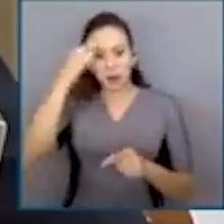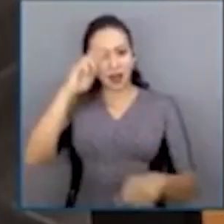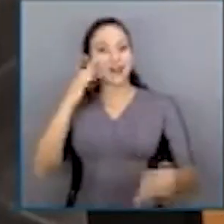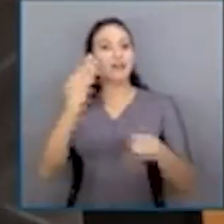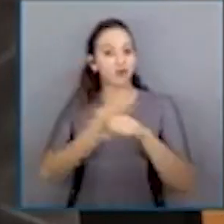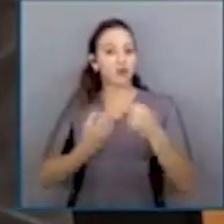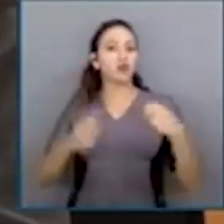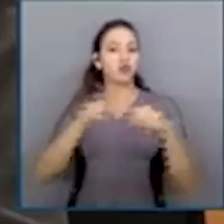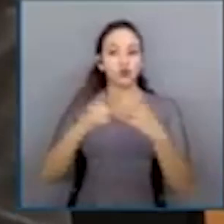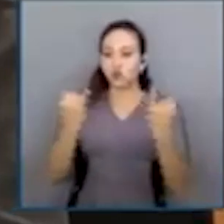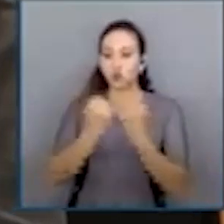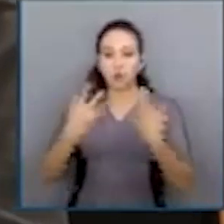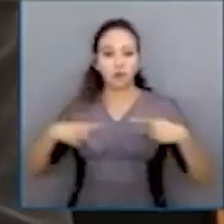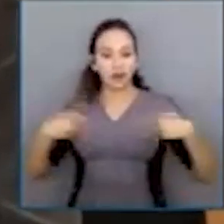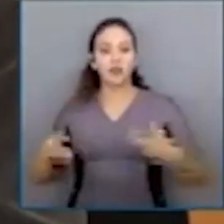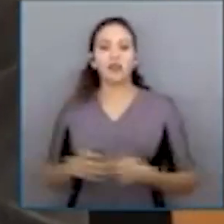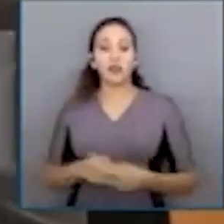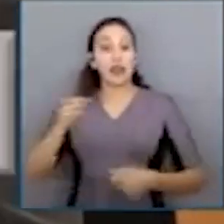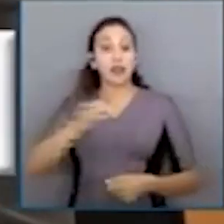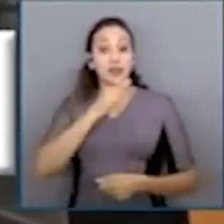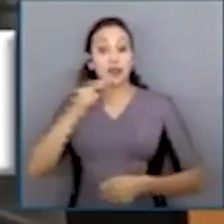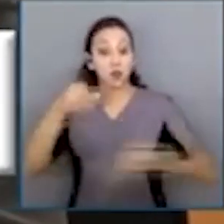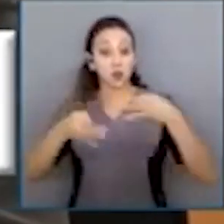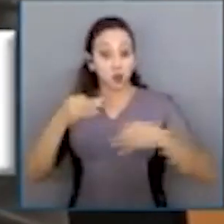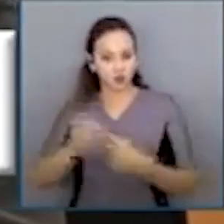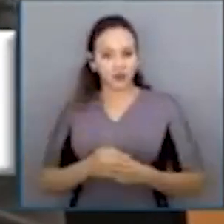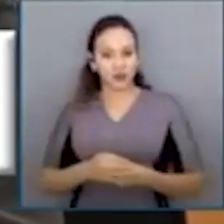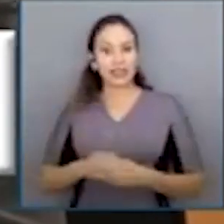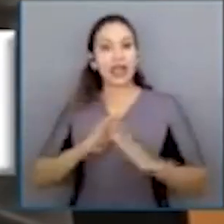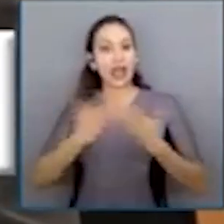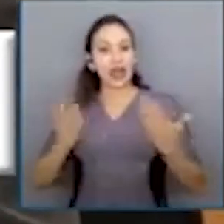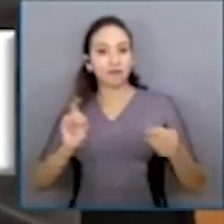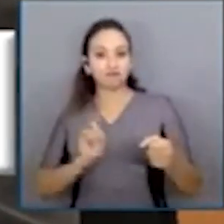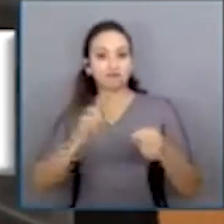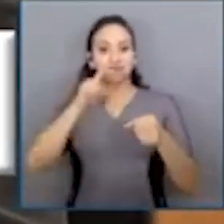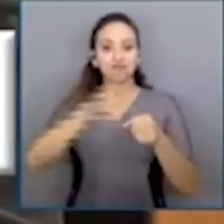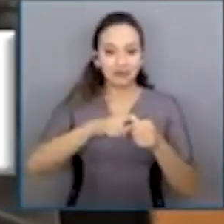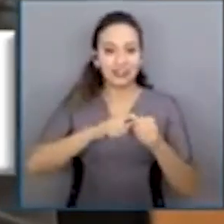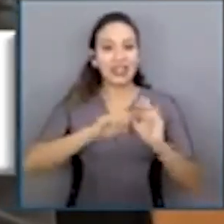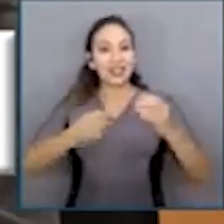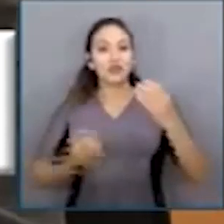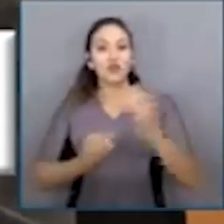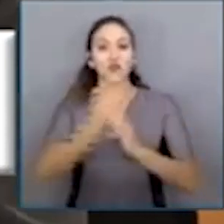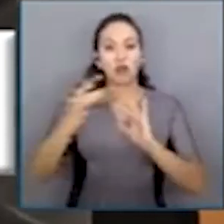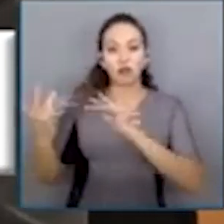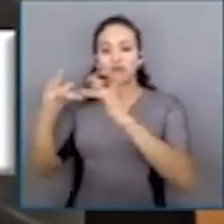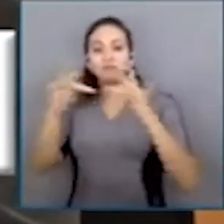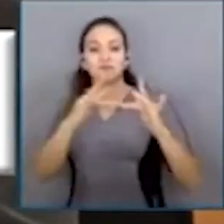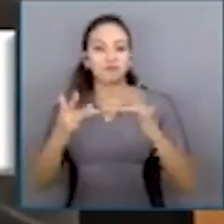público que justicia TV se integre formalmente como miembro pleno a la rtal